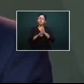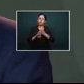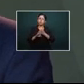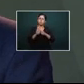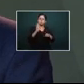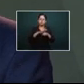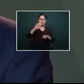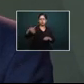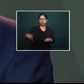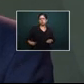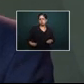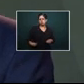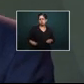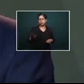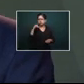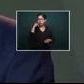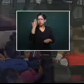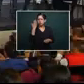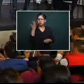porque